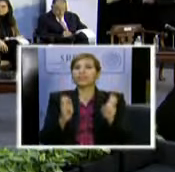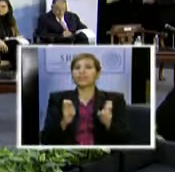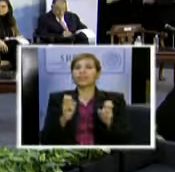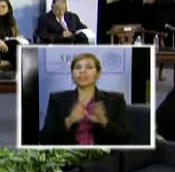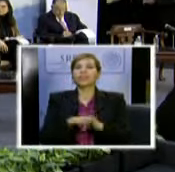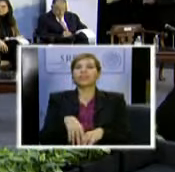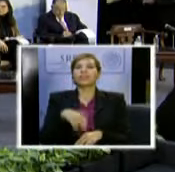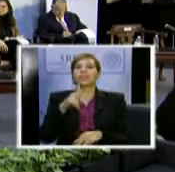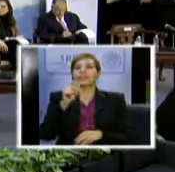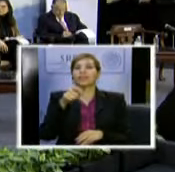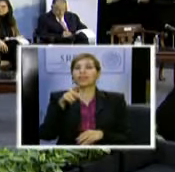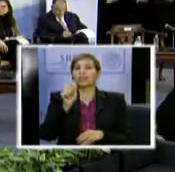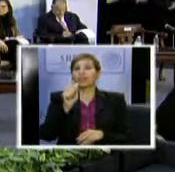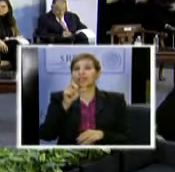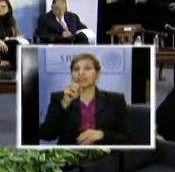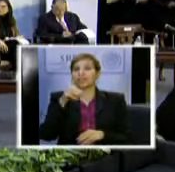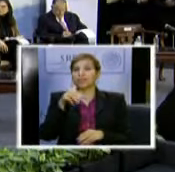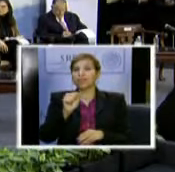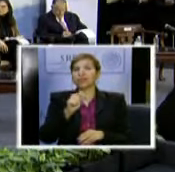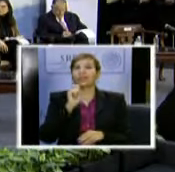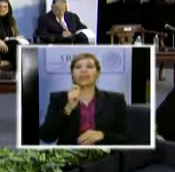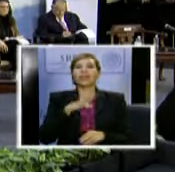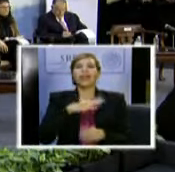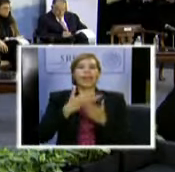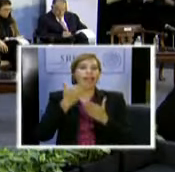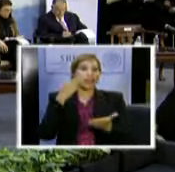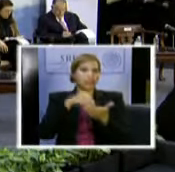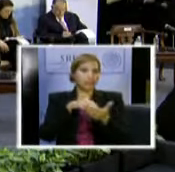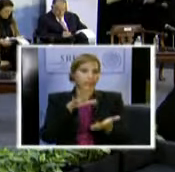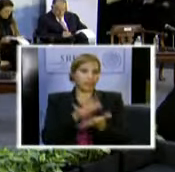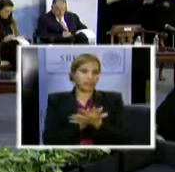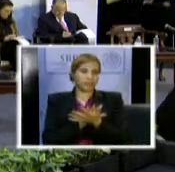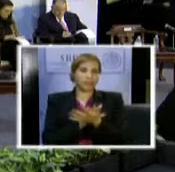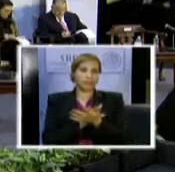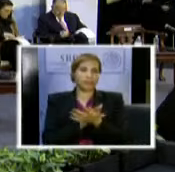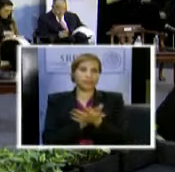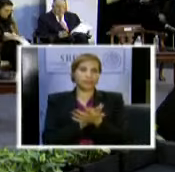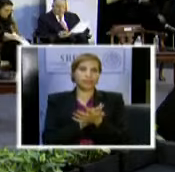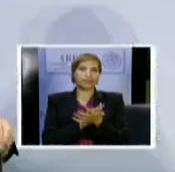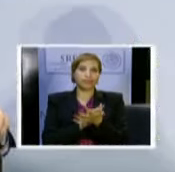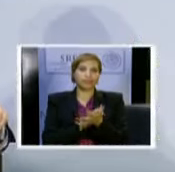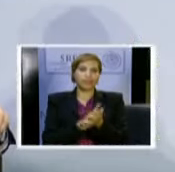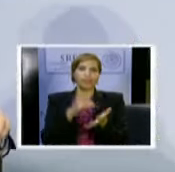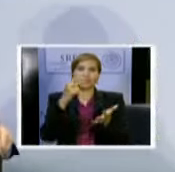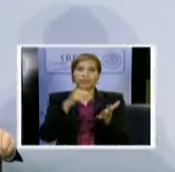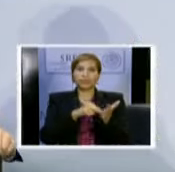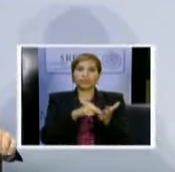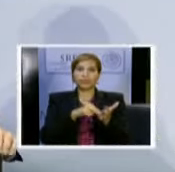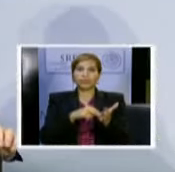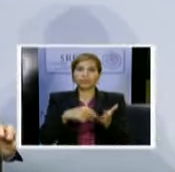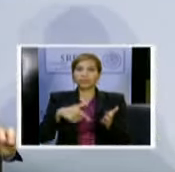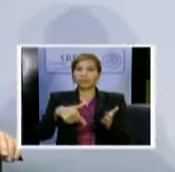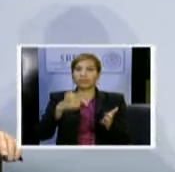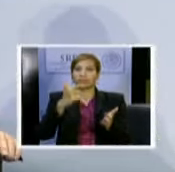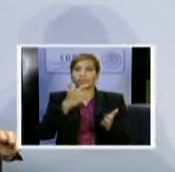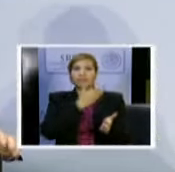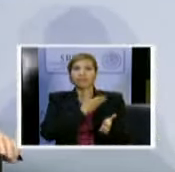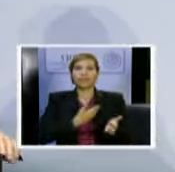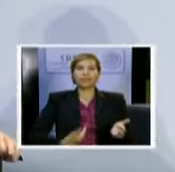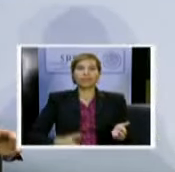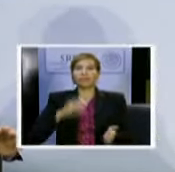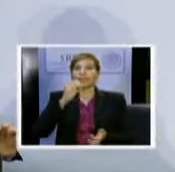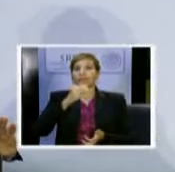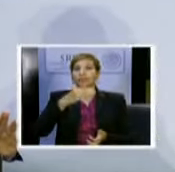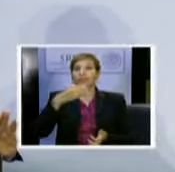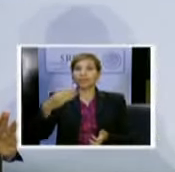DACA y DAPA, porque lo tenemos como antecedente que en el 2012 el presidente